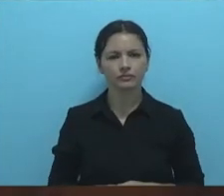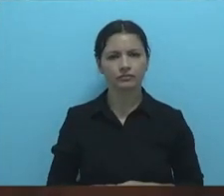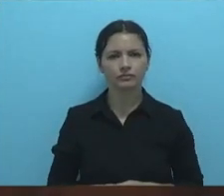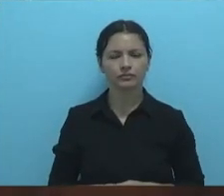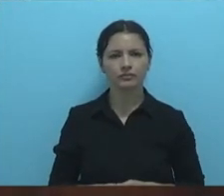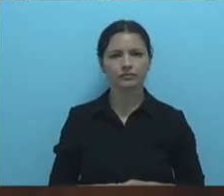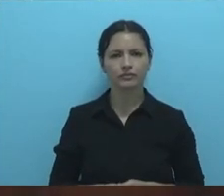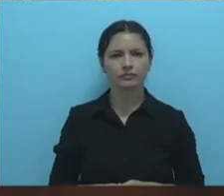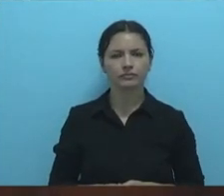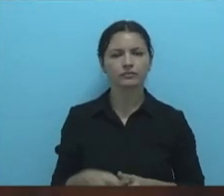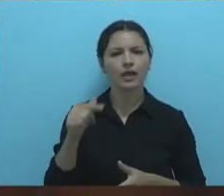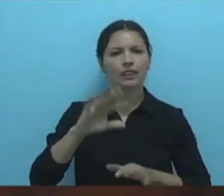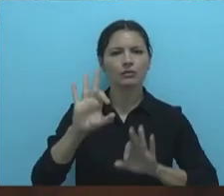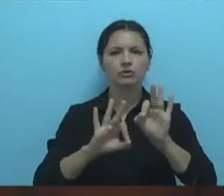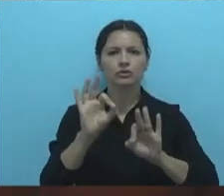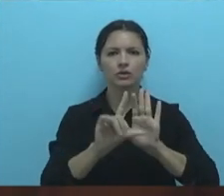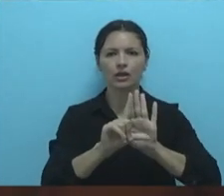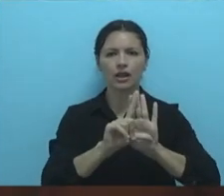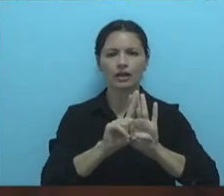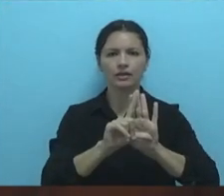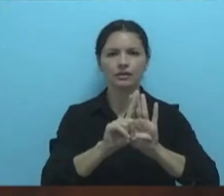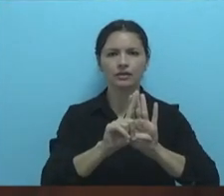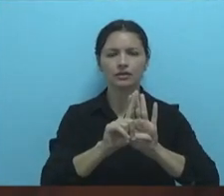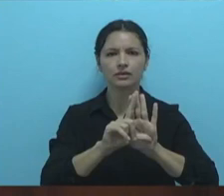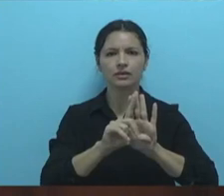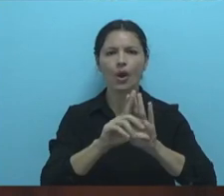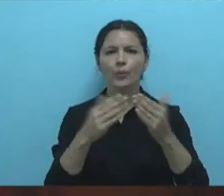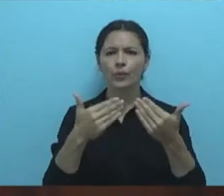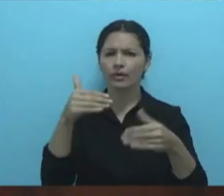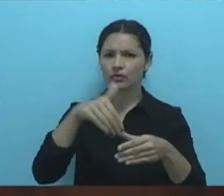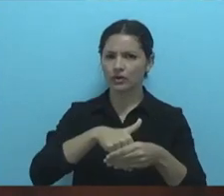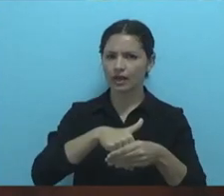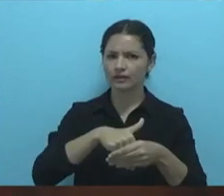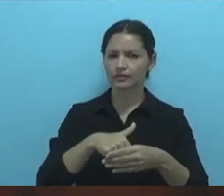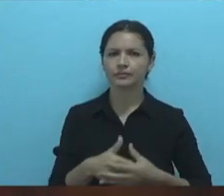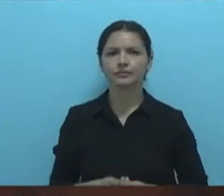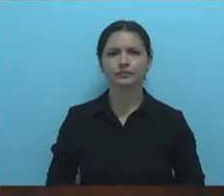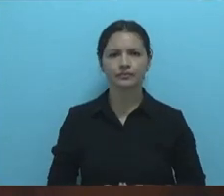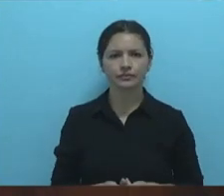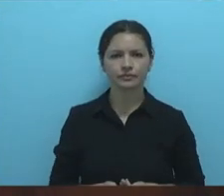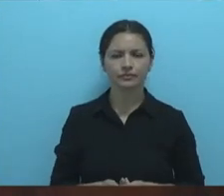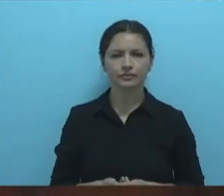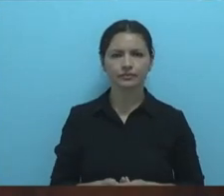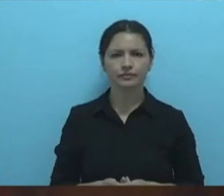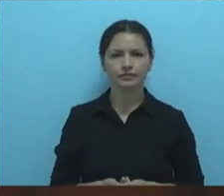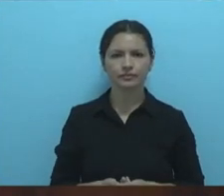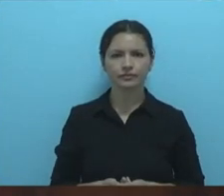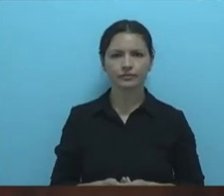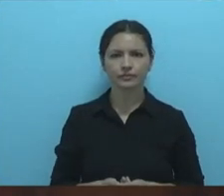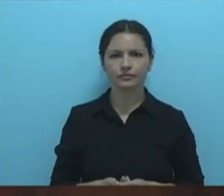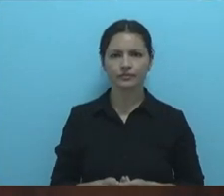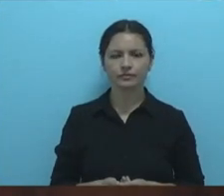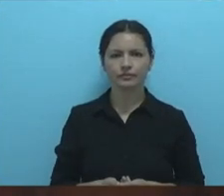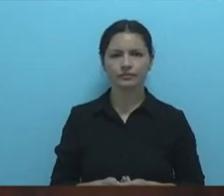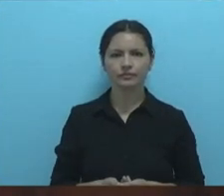voy a poner a consideración el proyecto de ley en general les pido que se identifiquen con el dígito pulgar